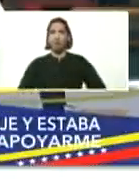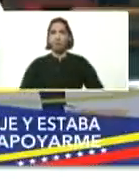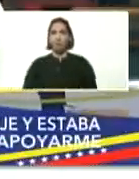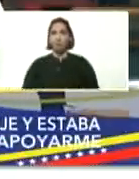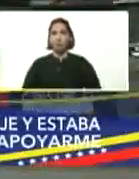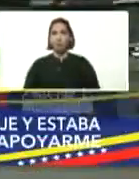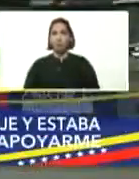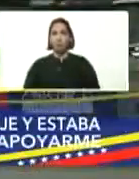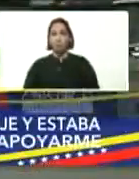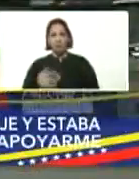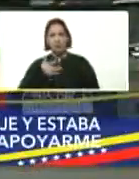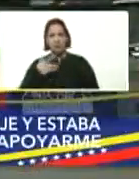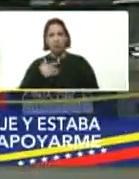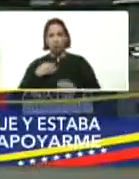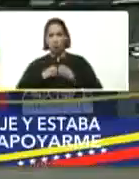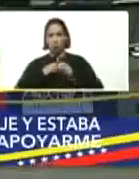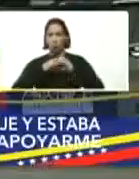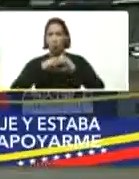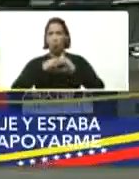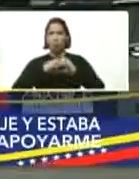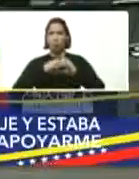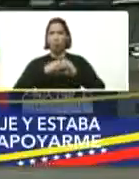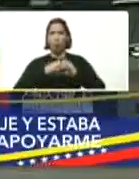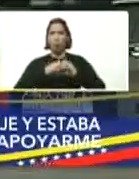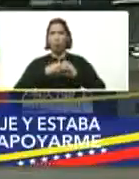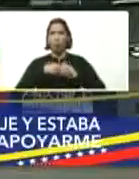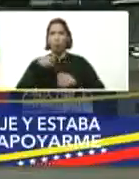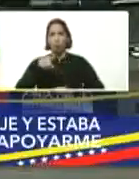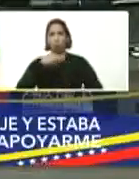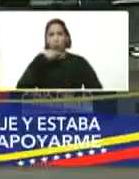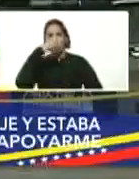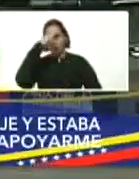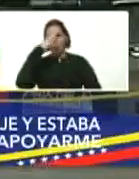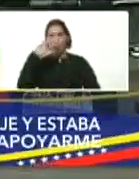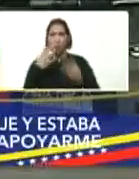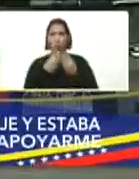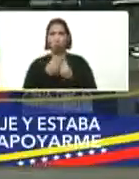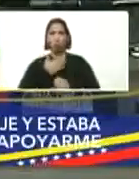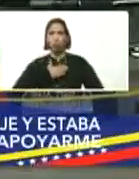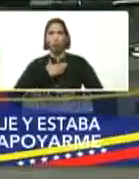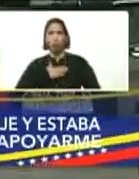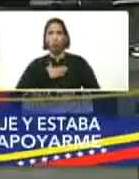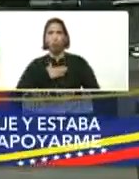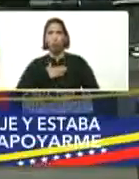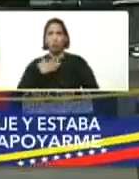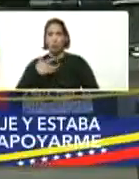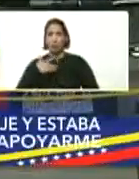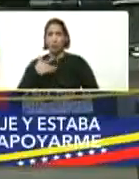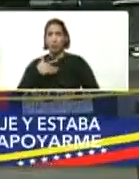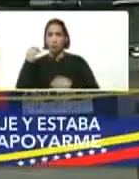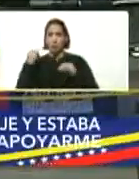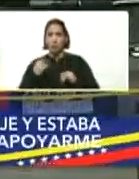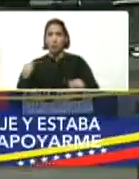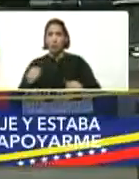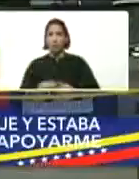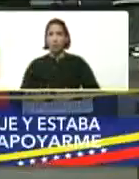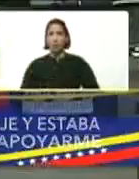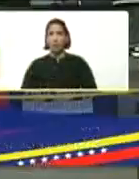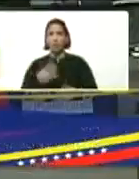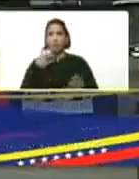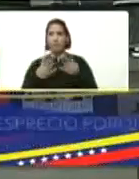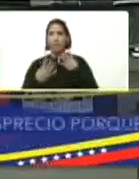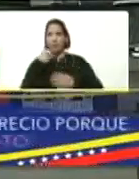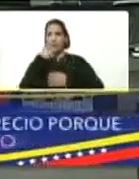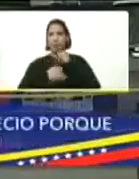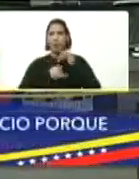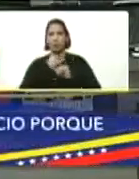Y siento en mi corazón, Pepe, que José Vicente está con nosotros, y me siento feliz que la Feria